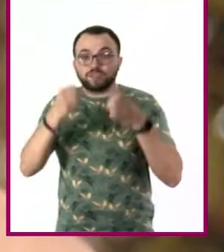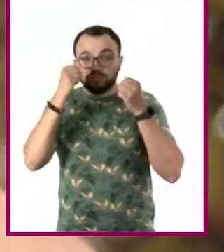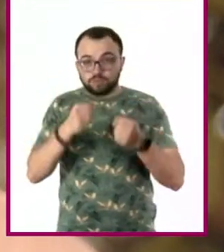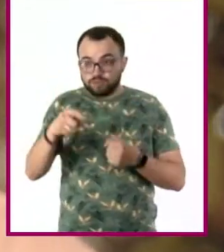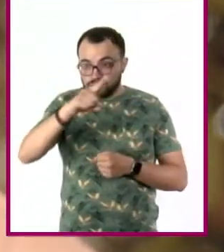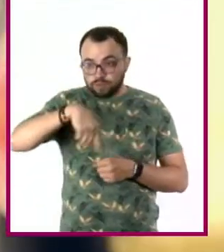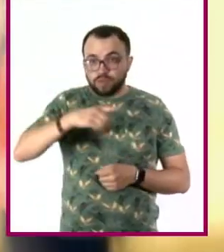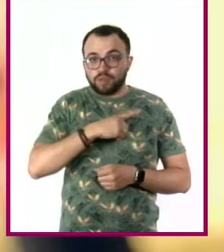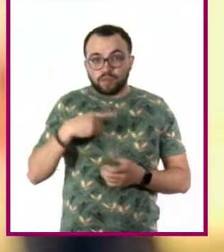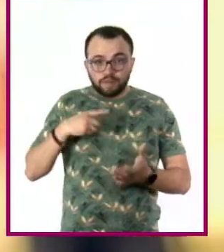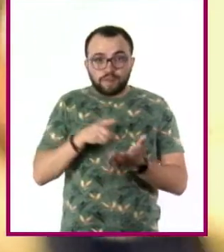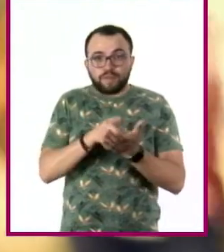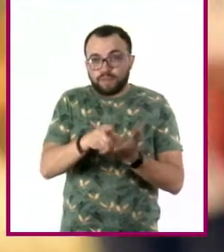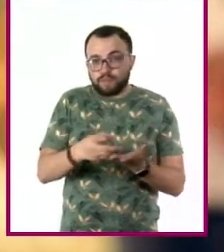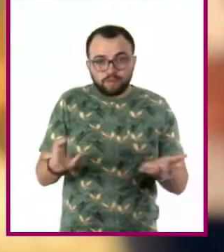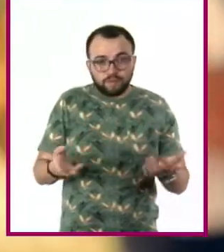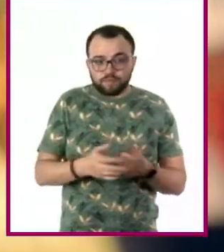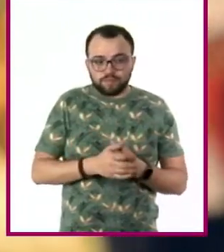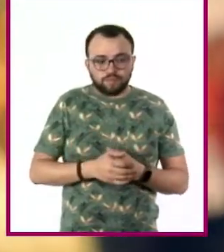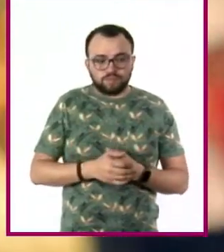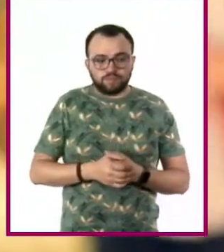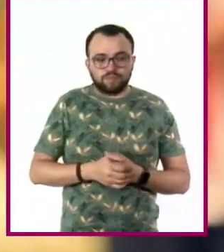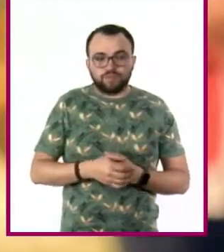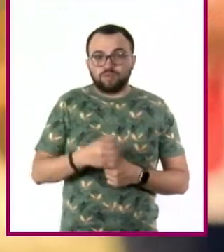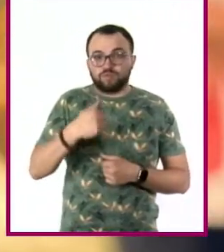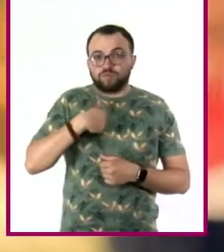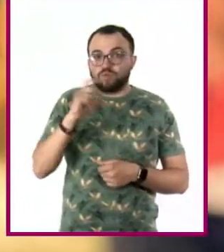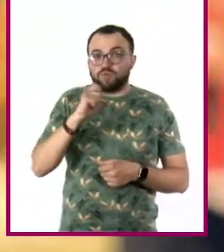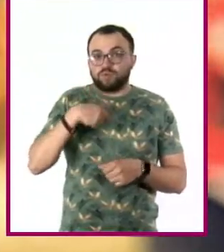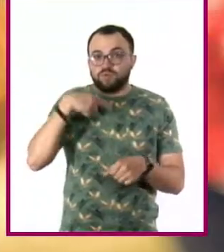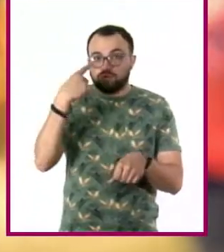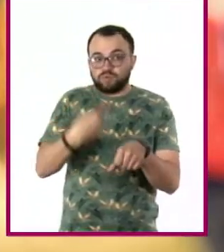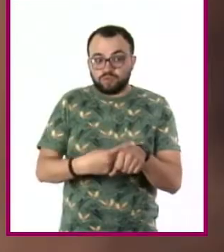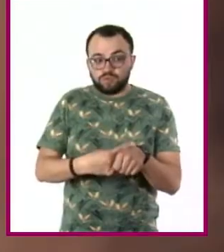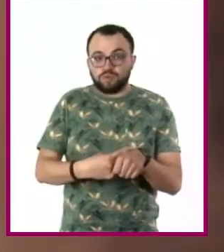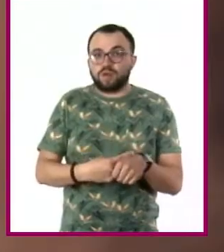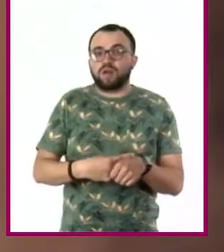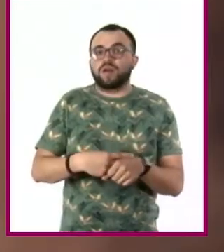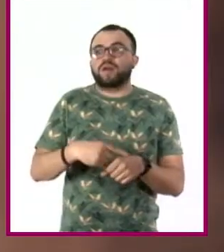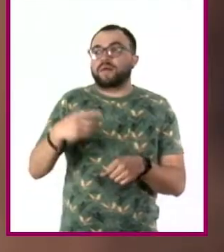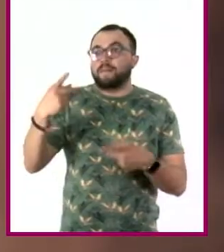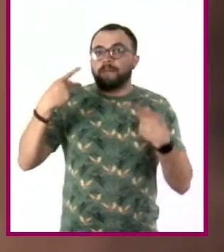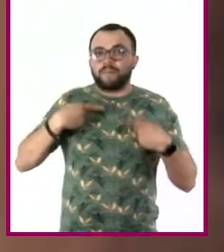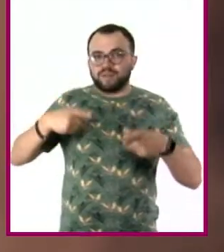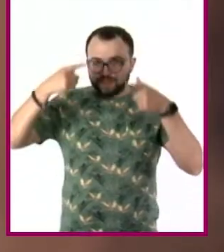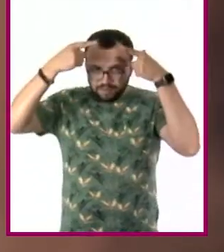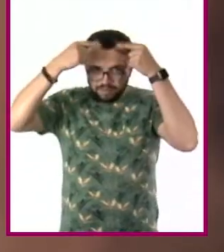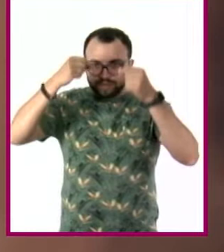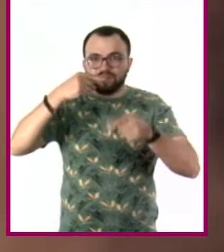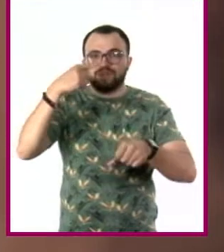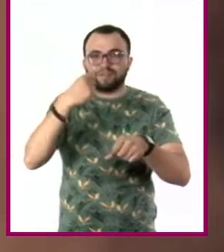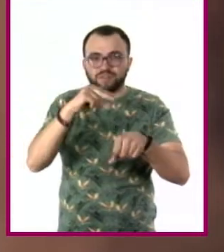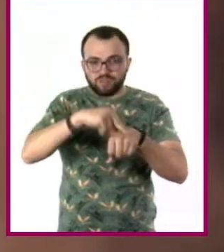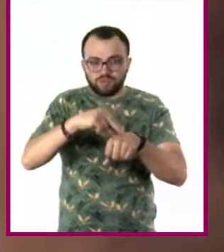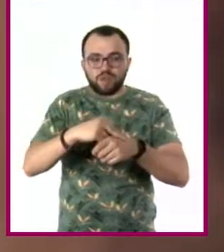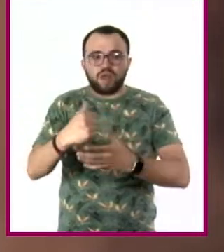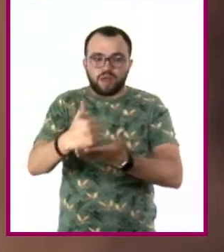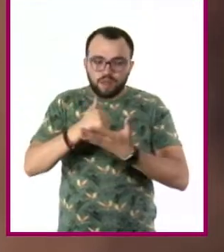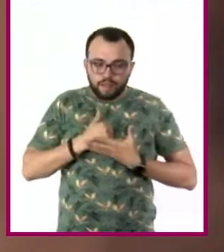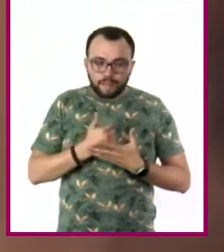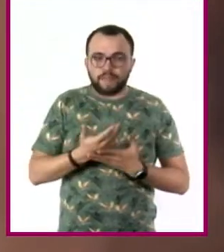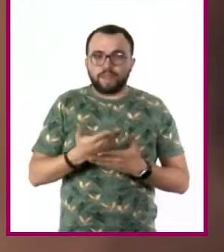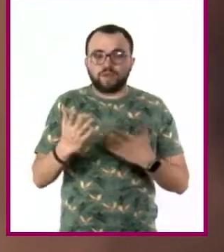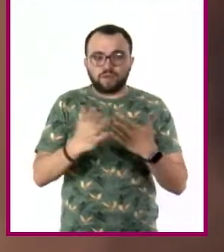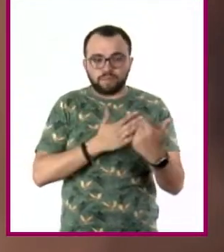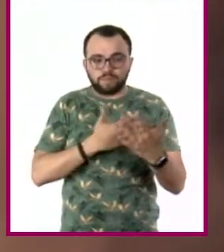todas las personas. Que, por ejemplo, uno cuando está enfermo, los enfermeros ayudan. O sea, que sabemos que van a poner todo de su mano